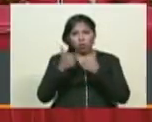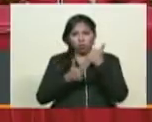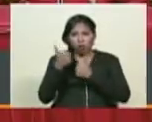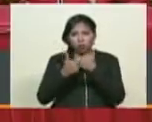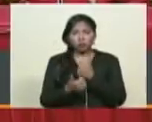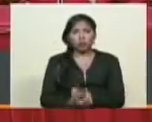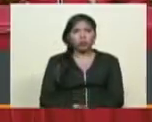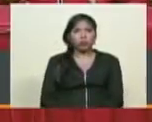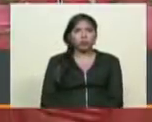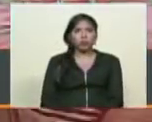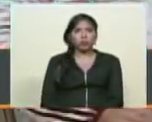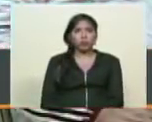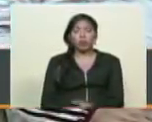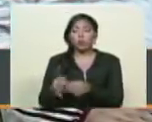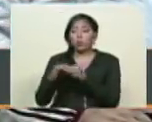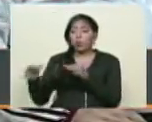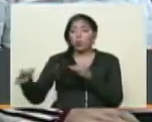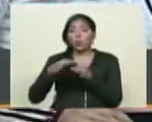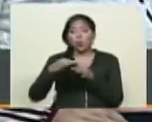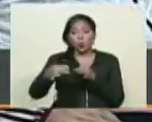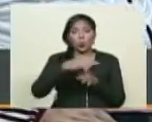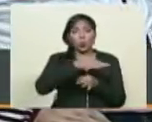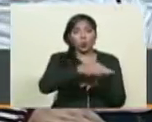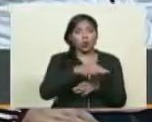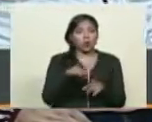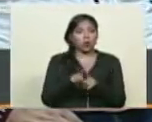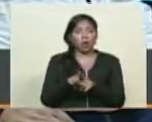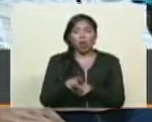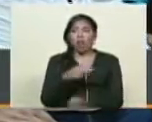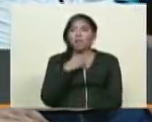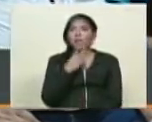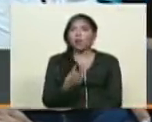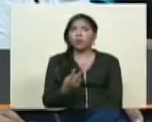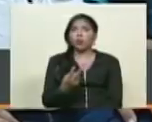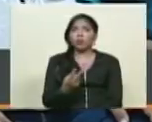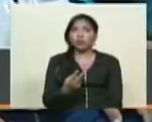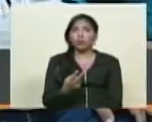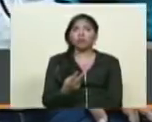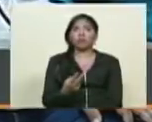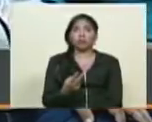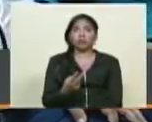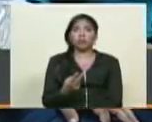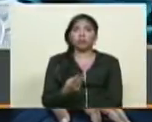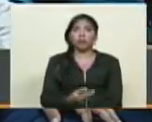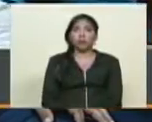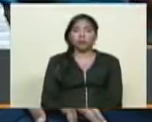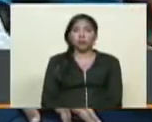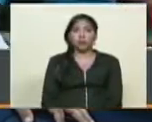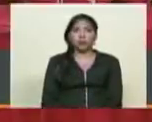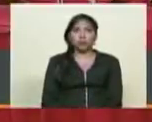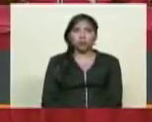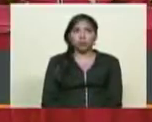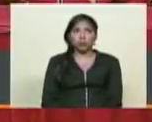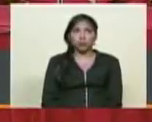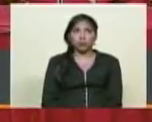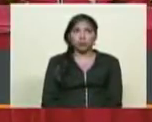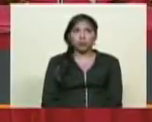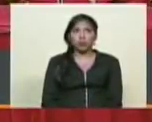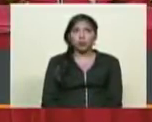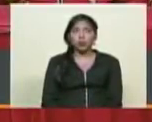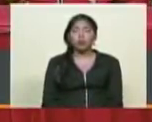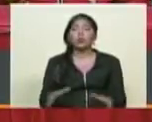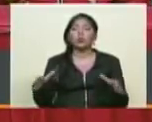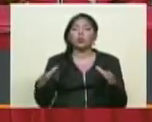cada municipio va a tener un vocero, una vocera en este momento, más un equipo nacional que va a